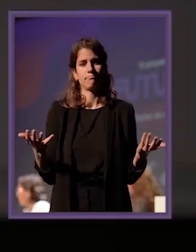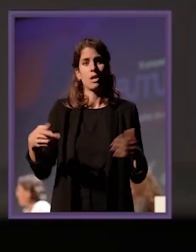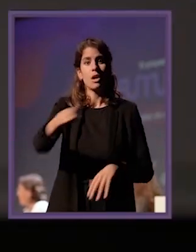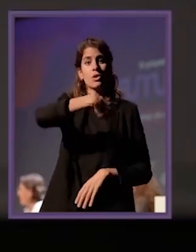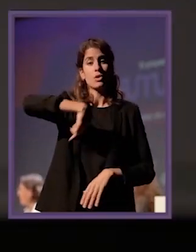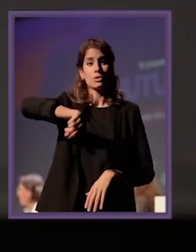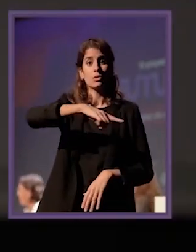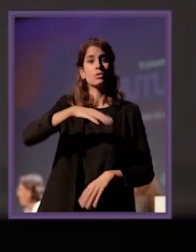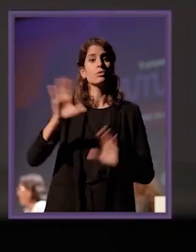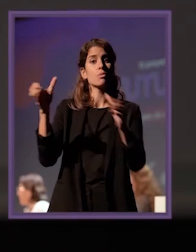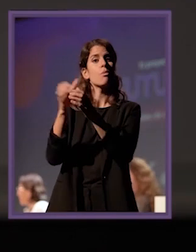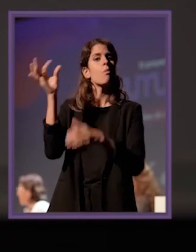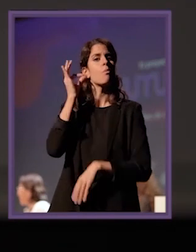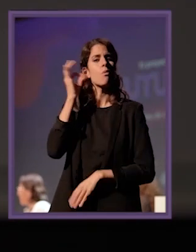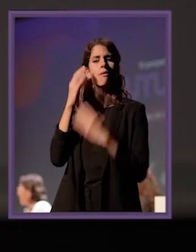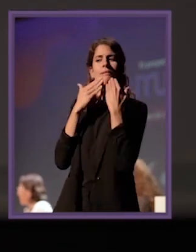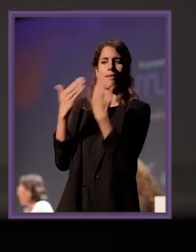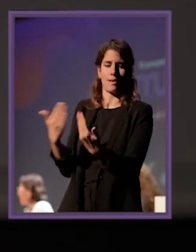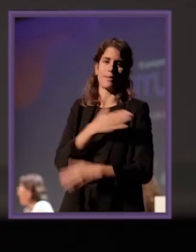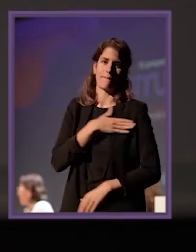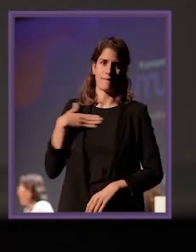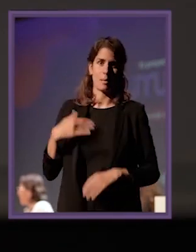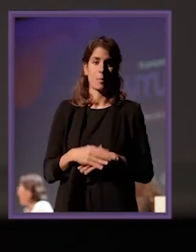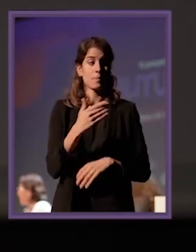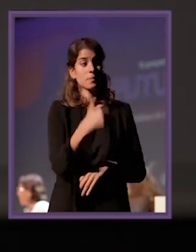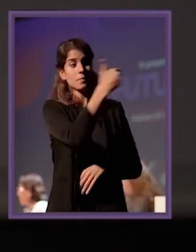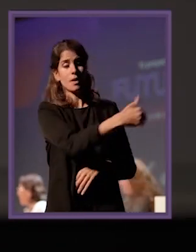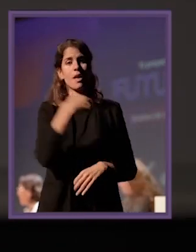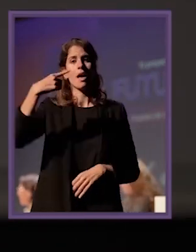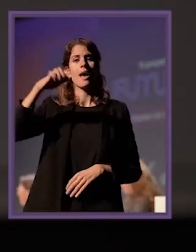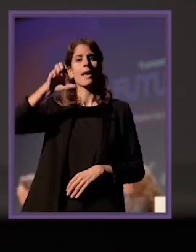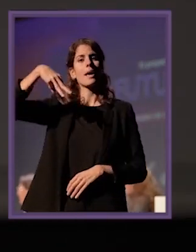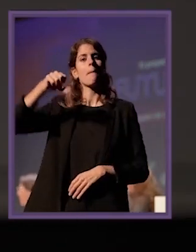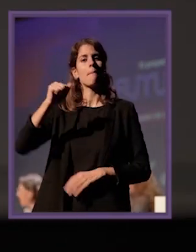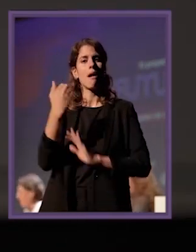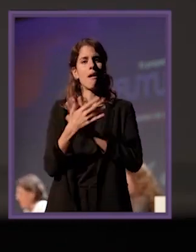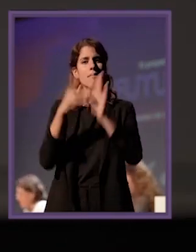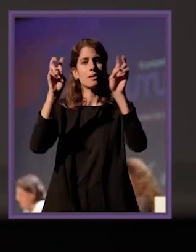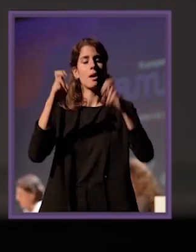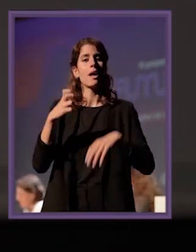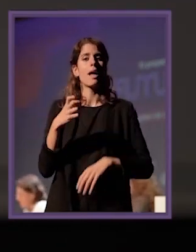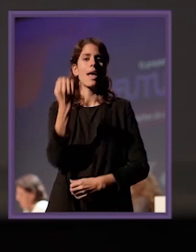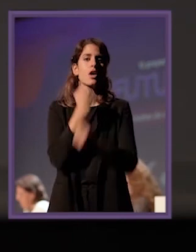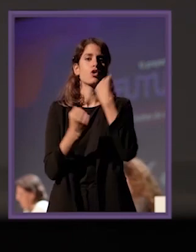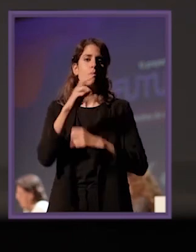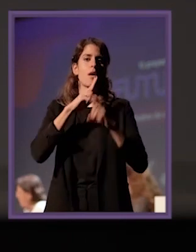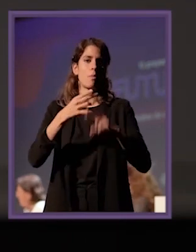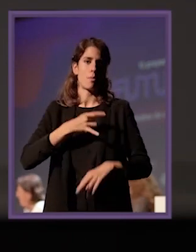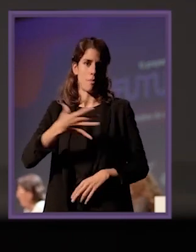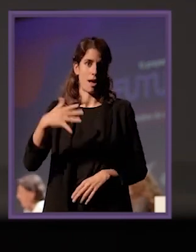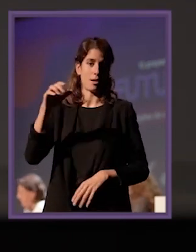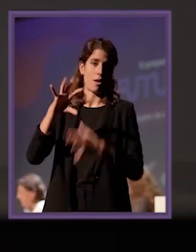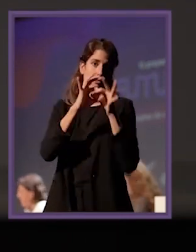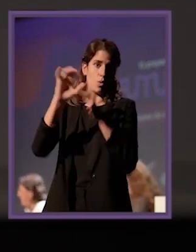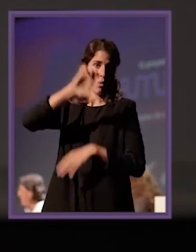esas mujeres. Gemma hablaba de la economía blanca, que calificaba la Unión Europea como economía blanca.